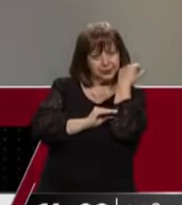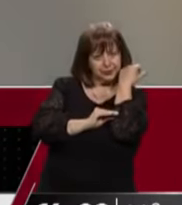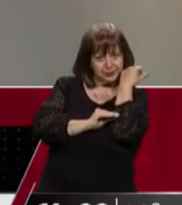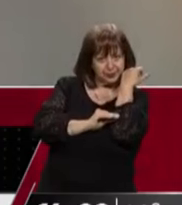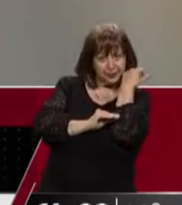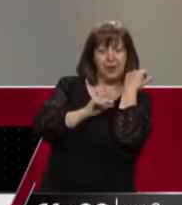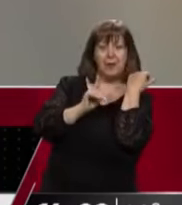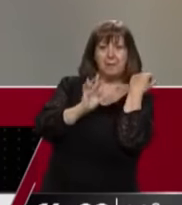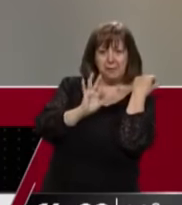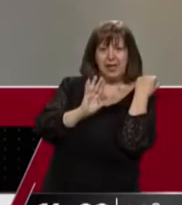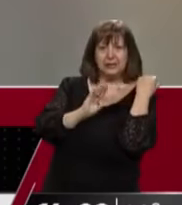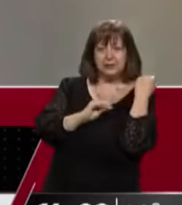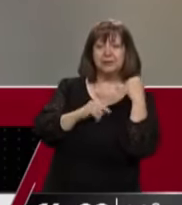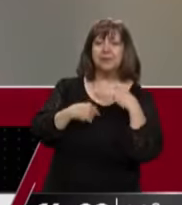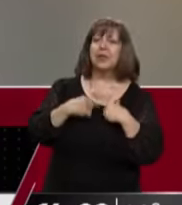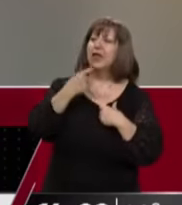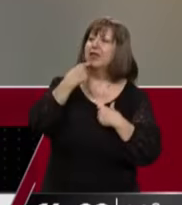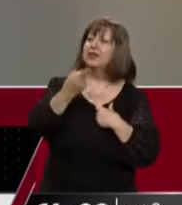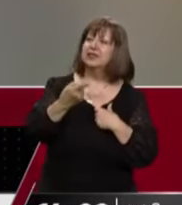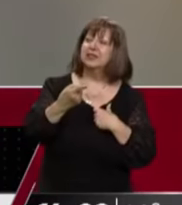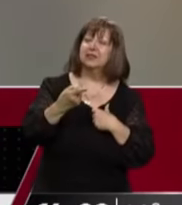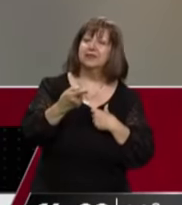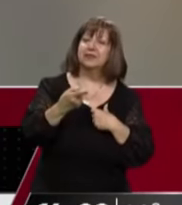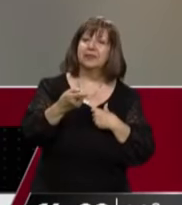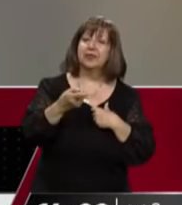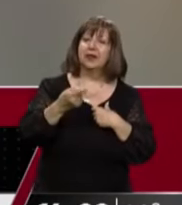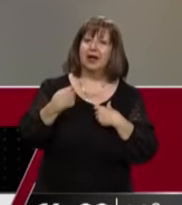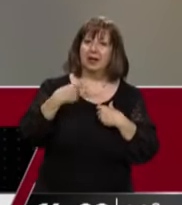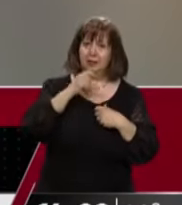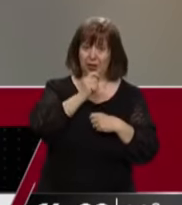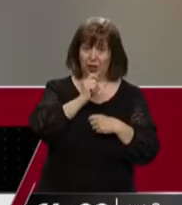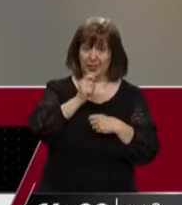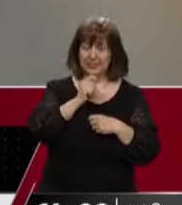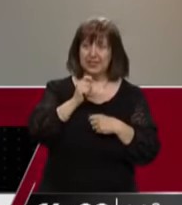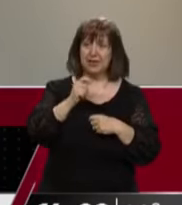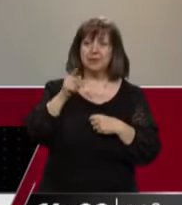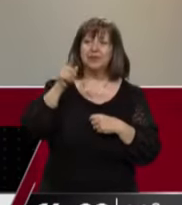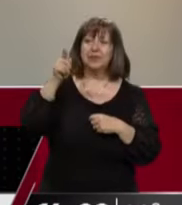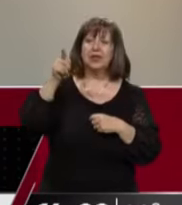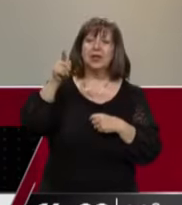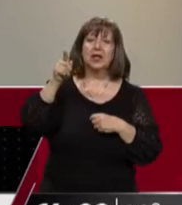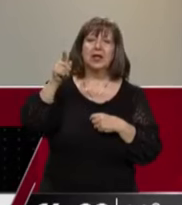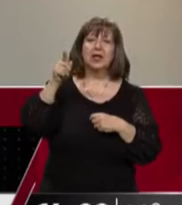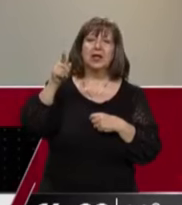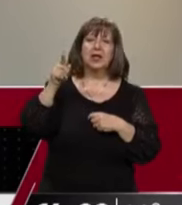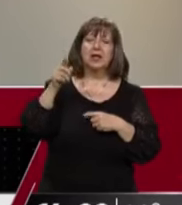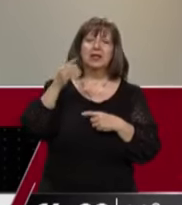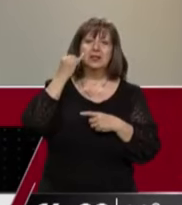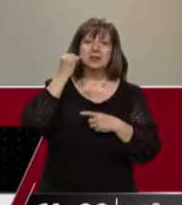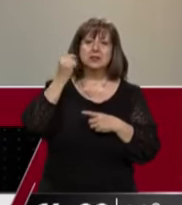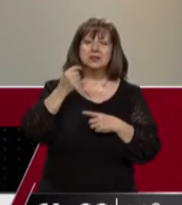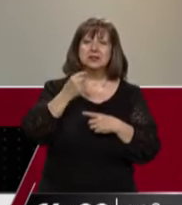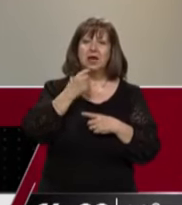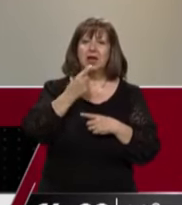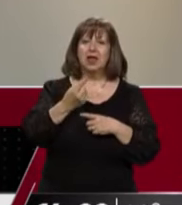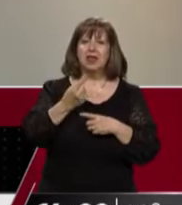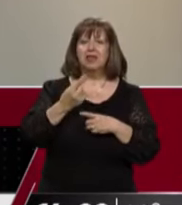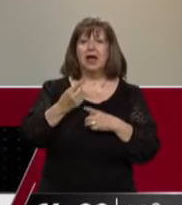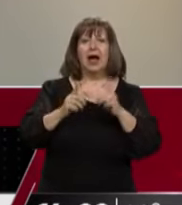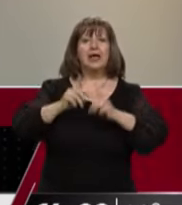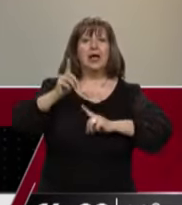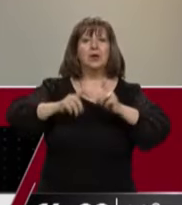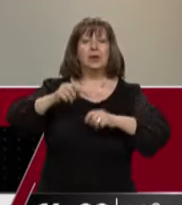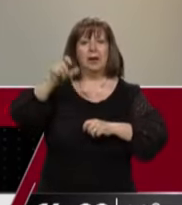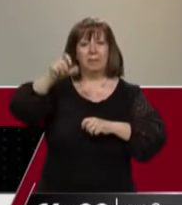contaba que en la clínica de China habían pacientes que habían comenzado a sentir que eran básicamente cuadripléjicos y habían comenzado a